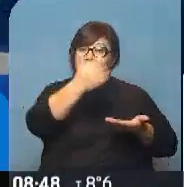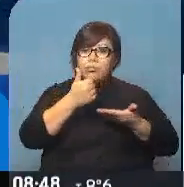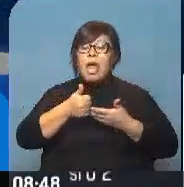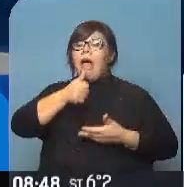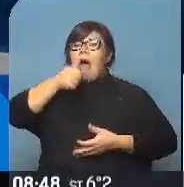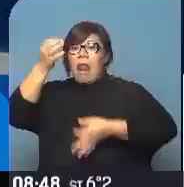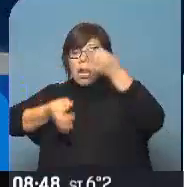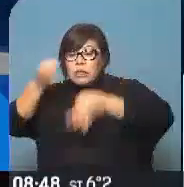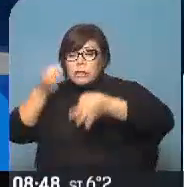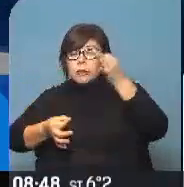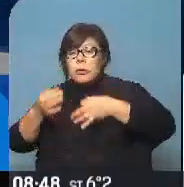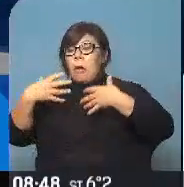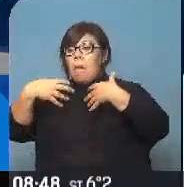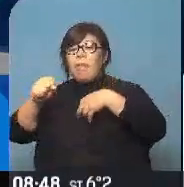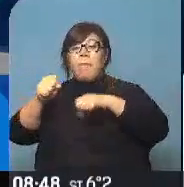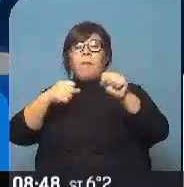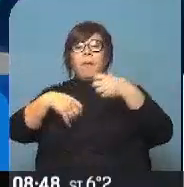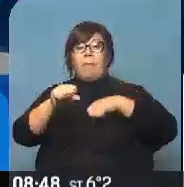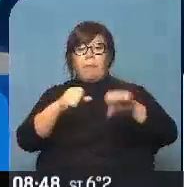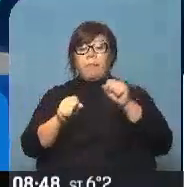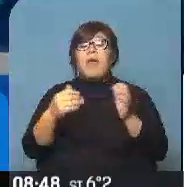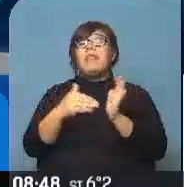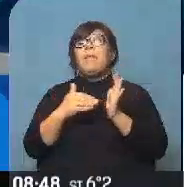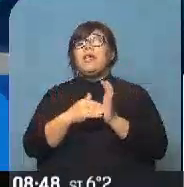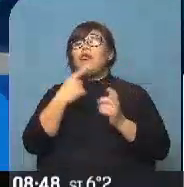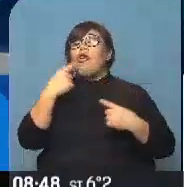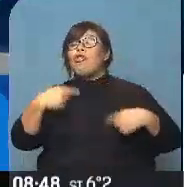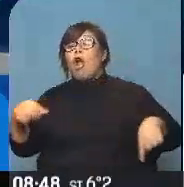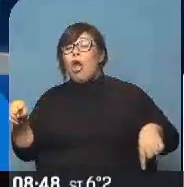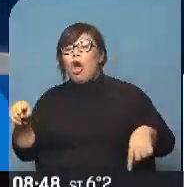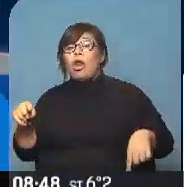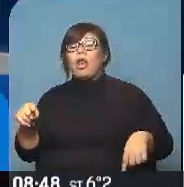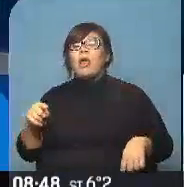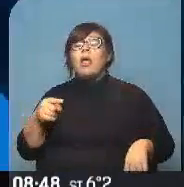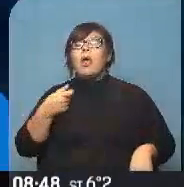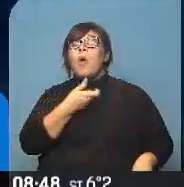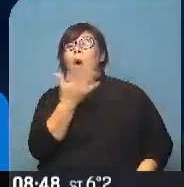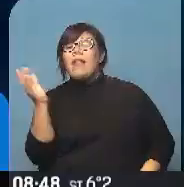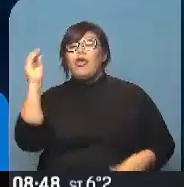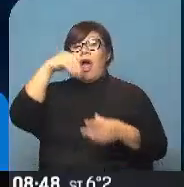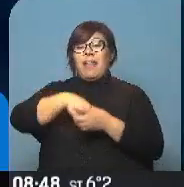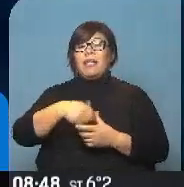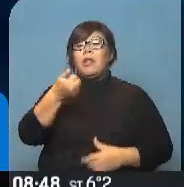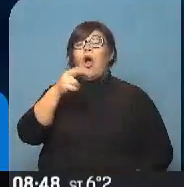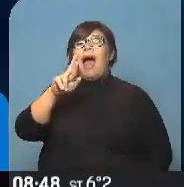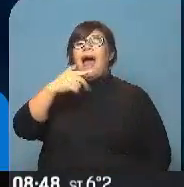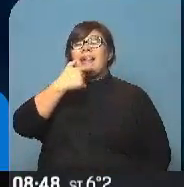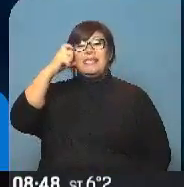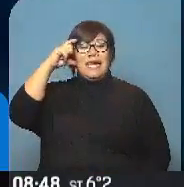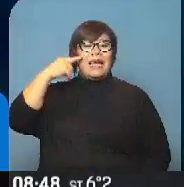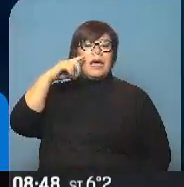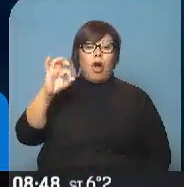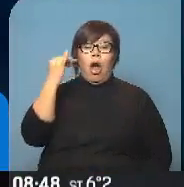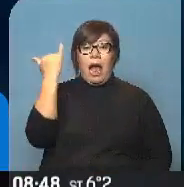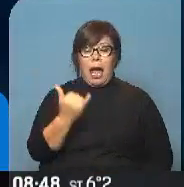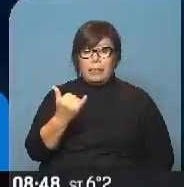les fue asignando un color de acuerdo al nivel arsénico que fue asado los distritos que lideran este